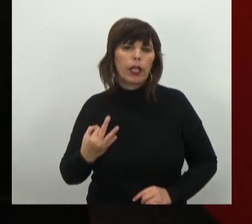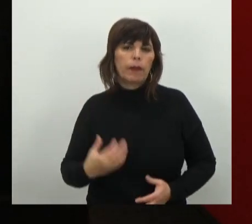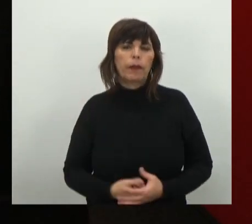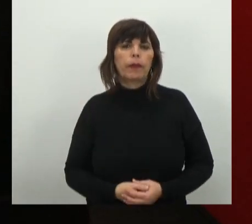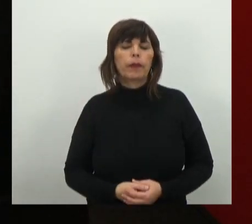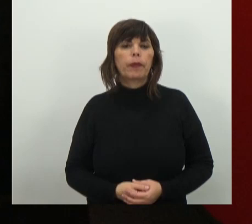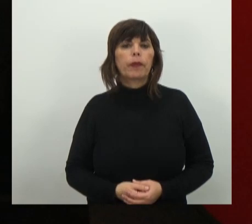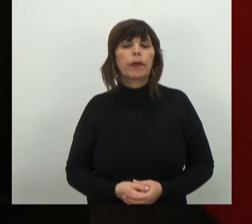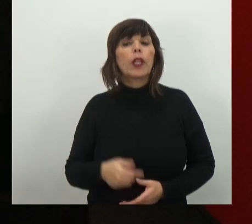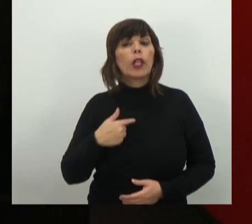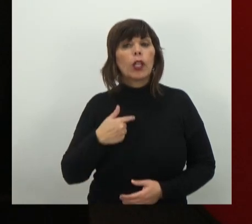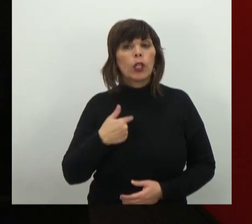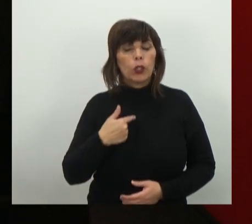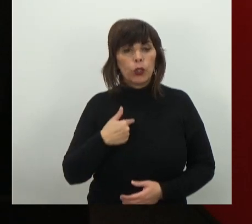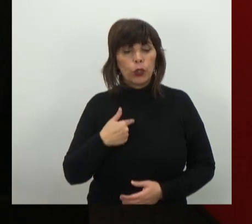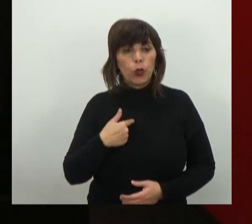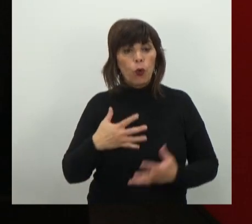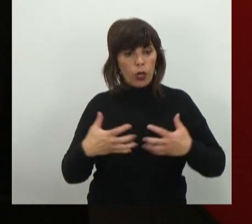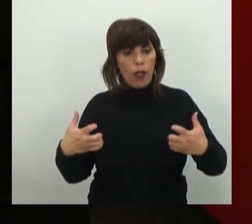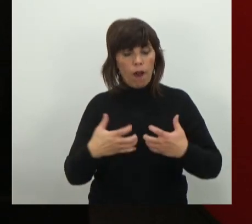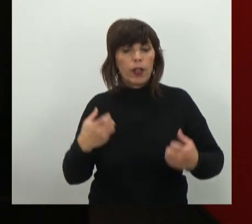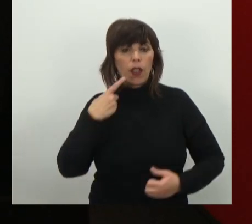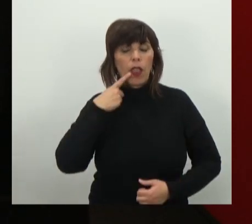Porque quiero decirte una frase, atención.